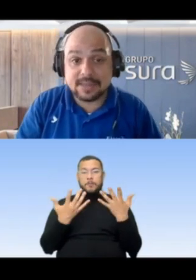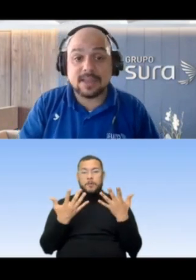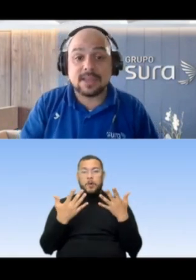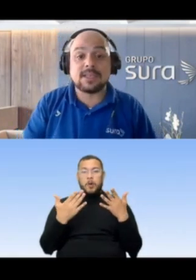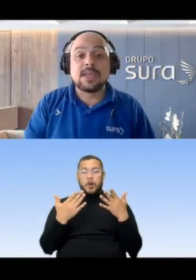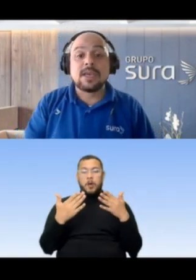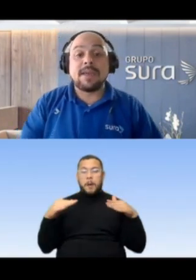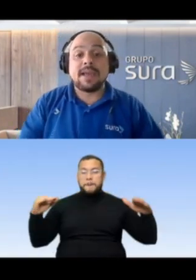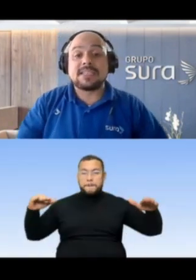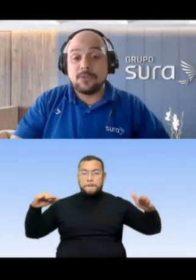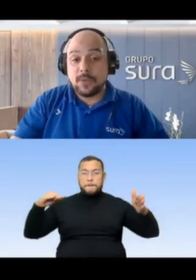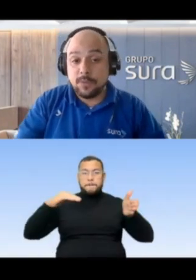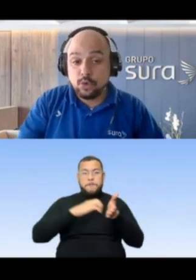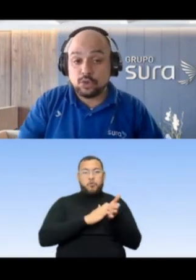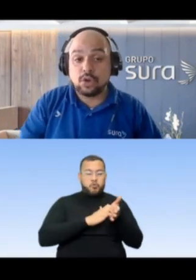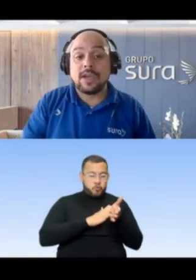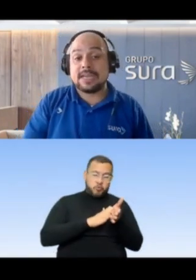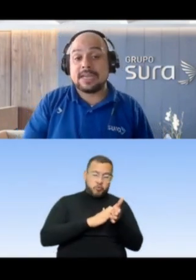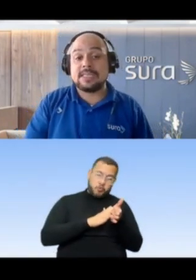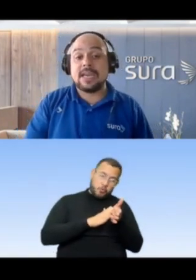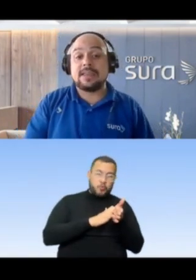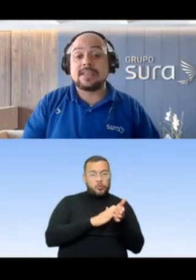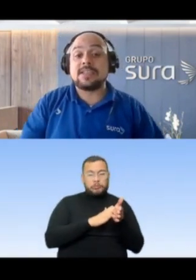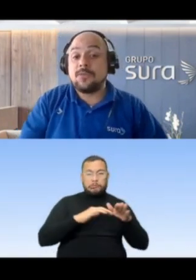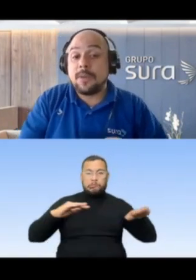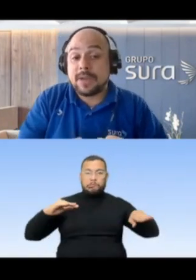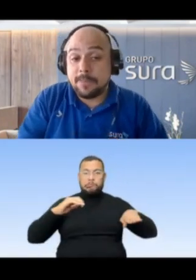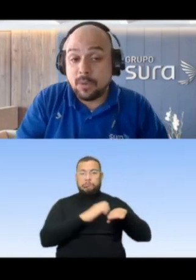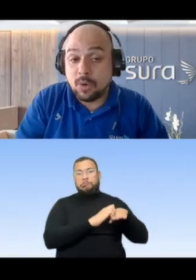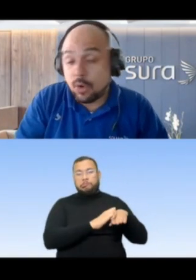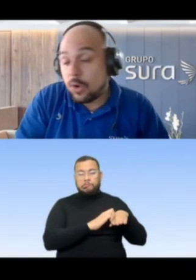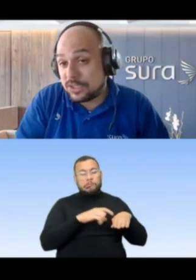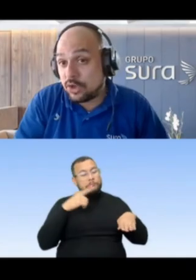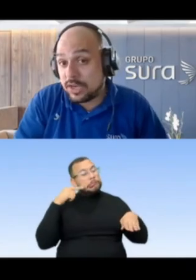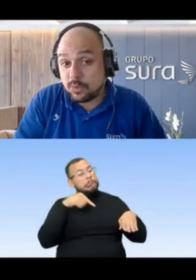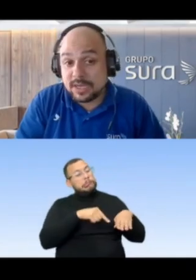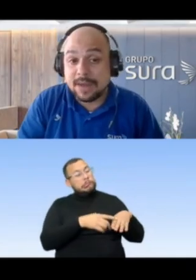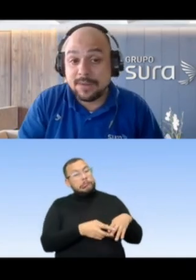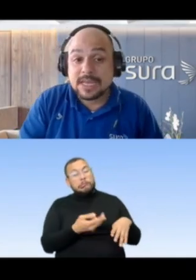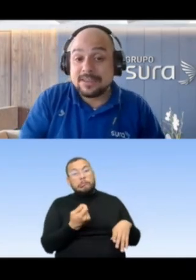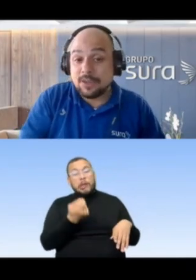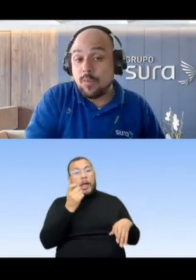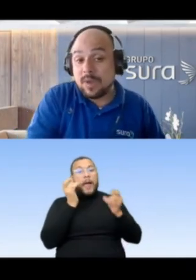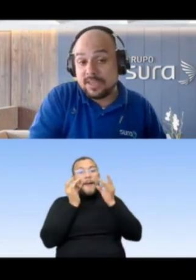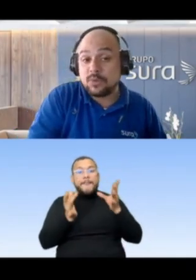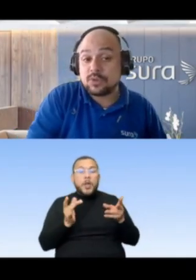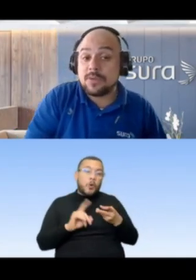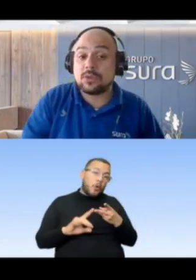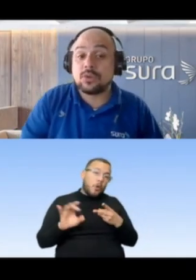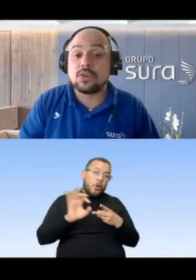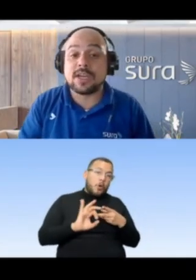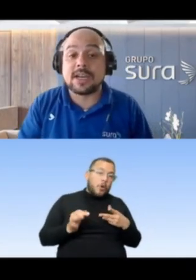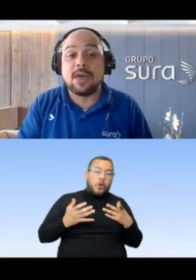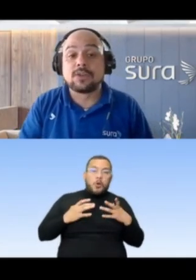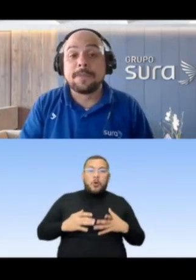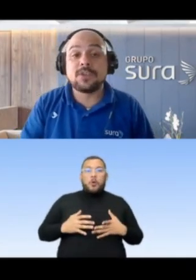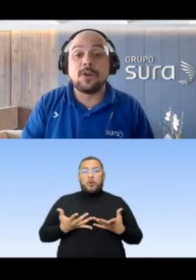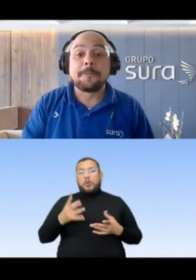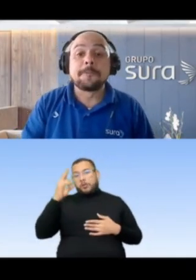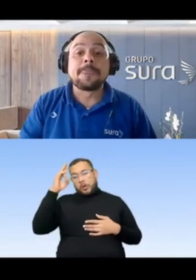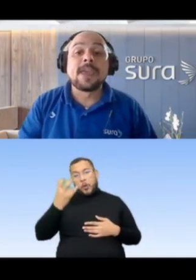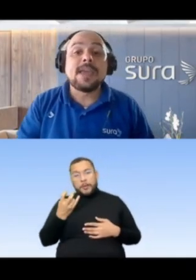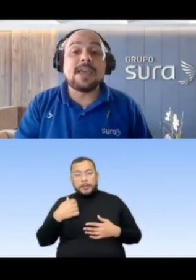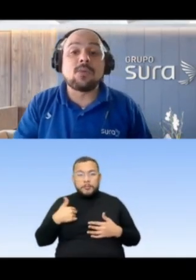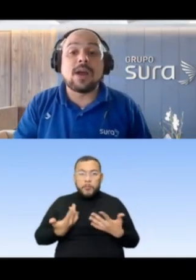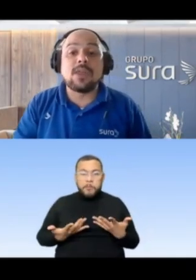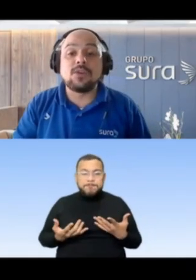genera el accidente, sí, venga, si fue brusco el accidente, si fue que provocó lesiones muy graves, traumatismos abiertos o cerrados,